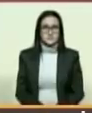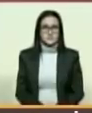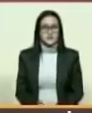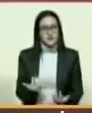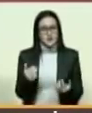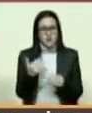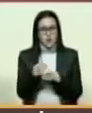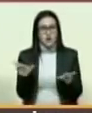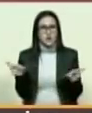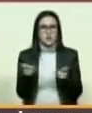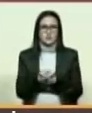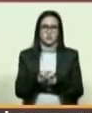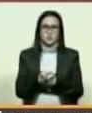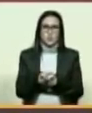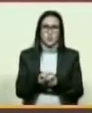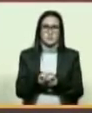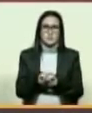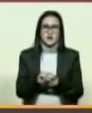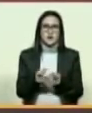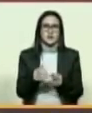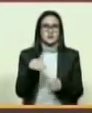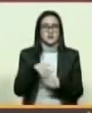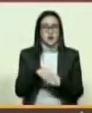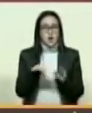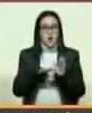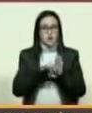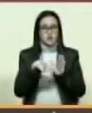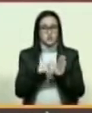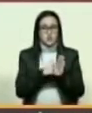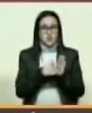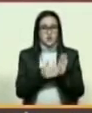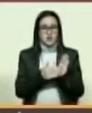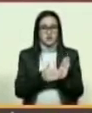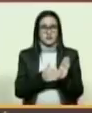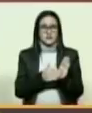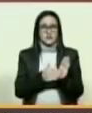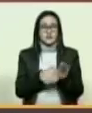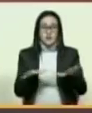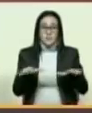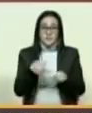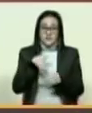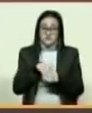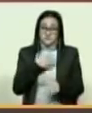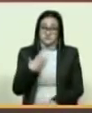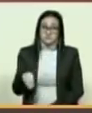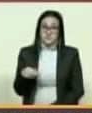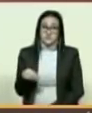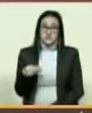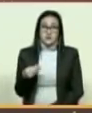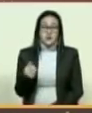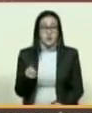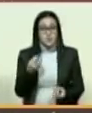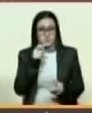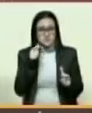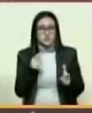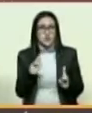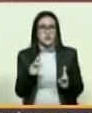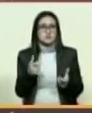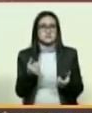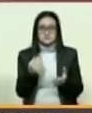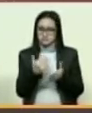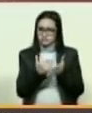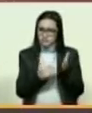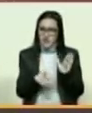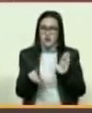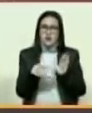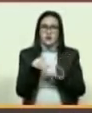resumen del decreto constituyente que señala la convocatoria de elecciones presidenciales. Vamos a medirnos con todas las garantías